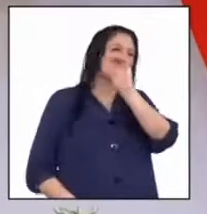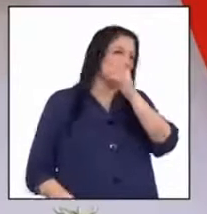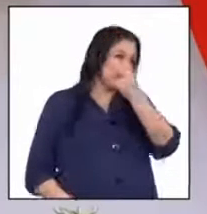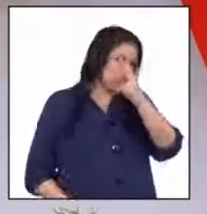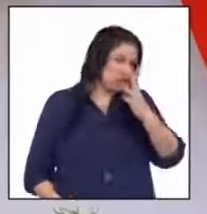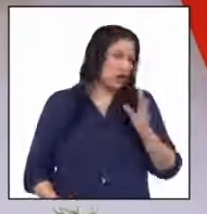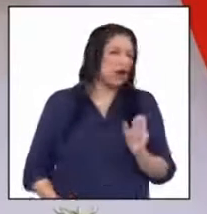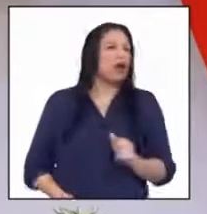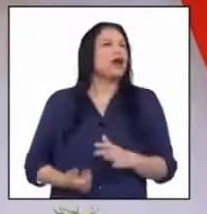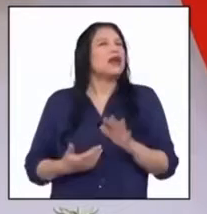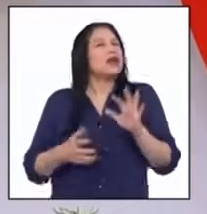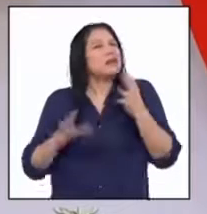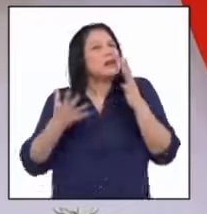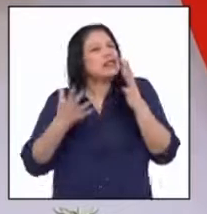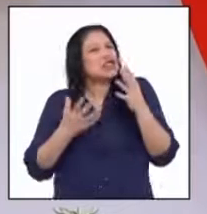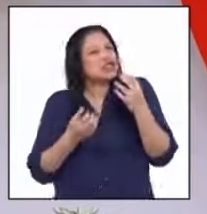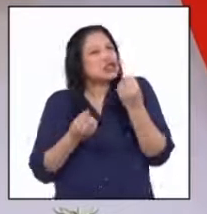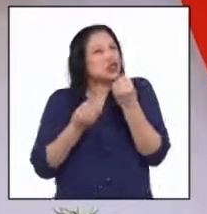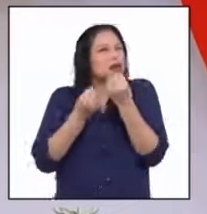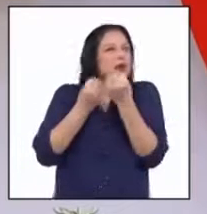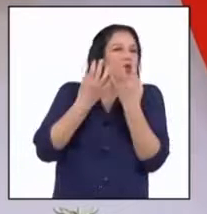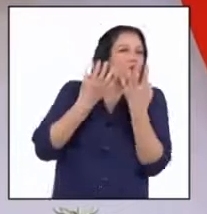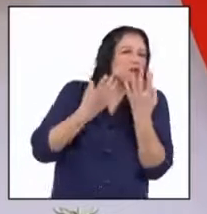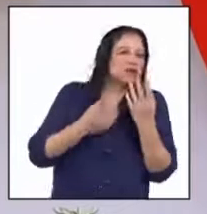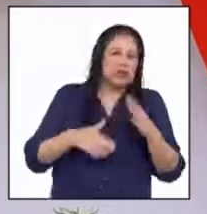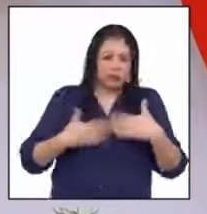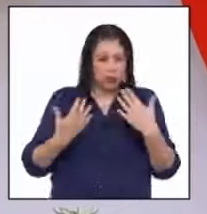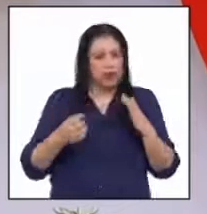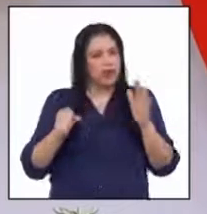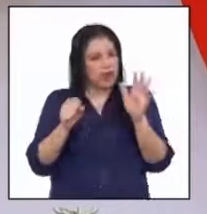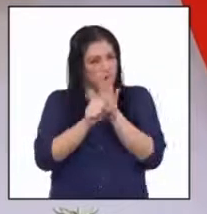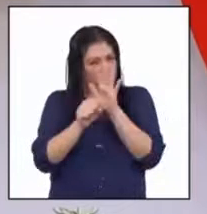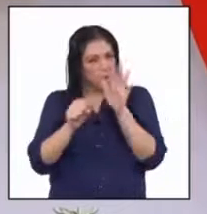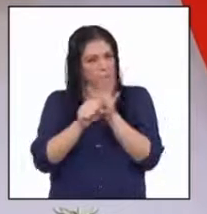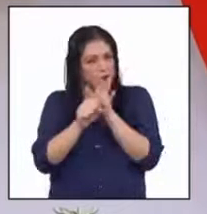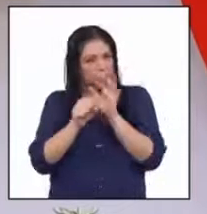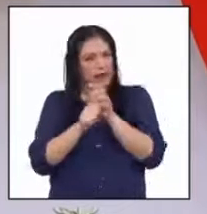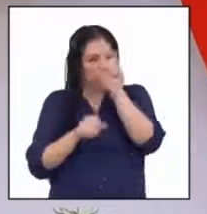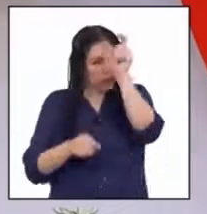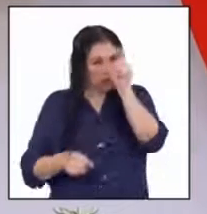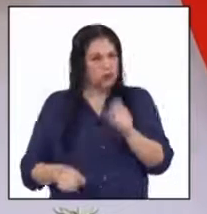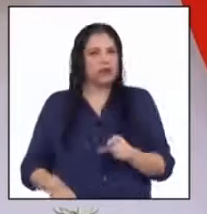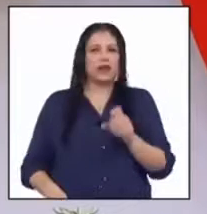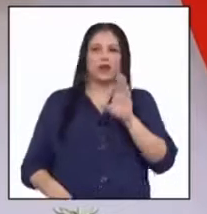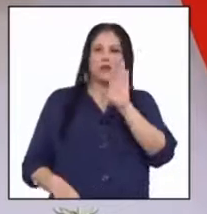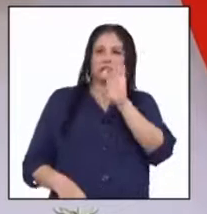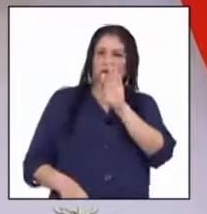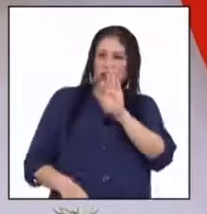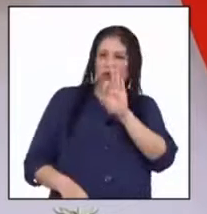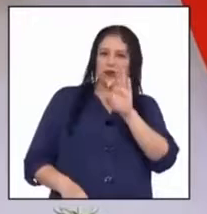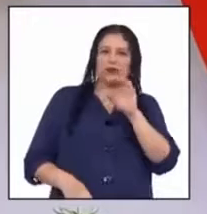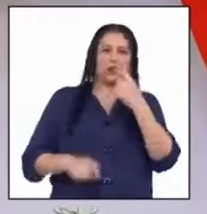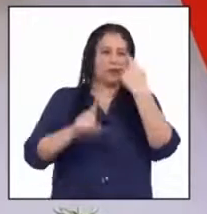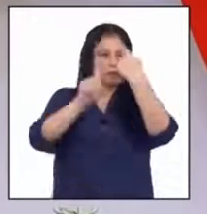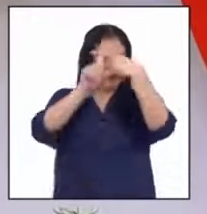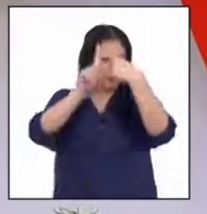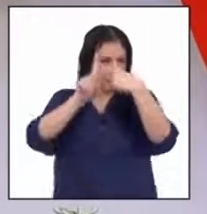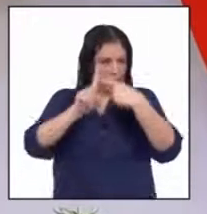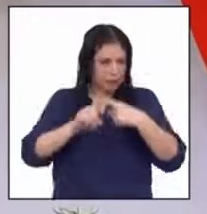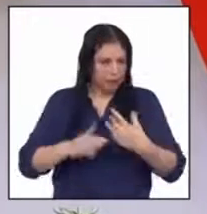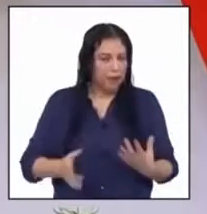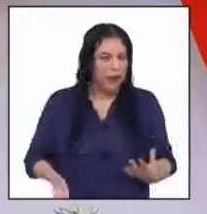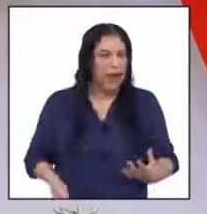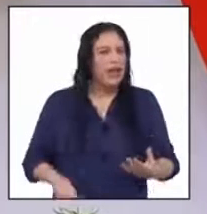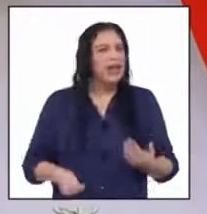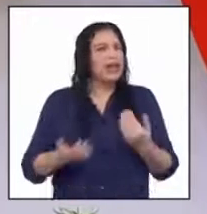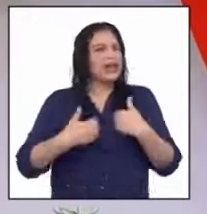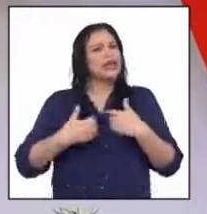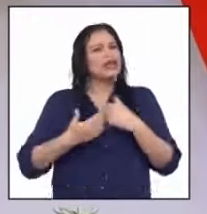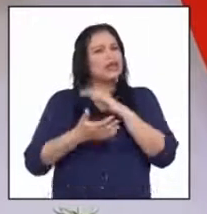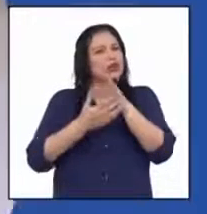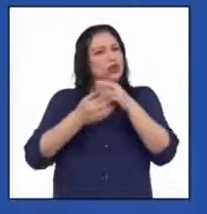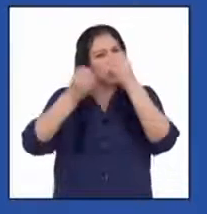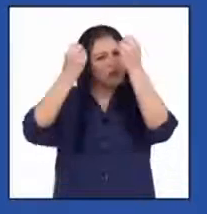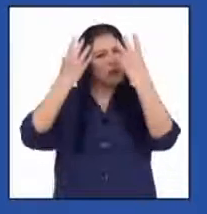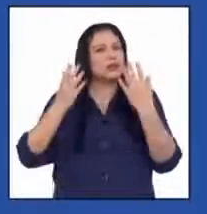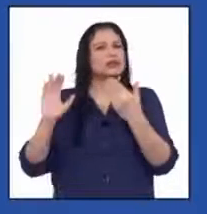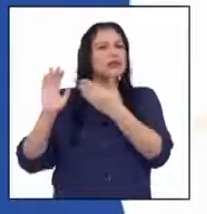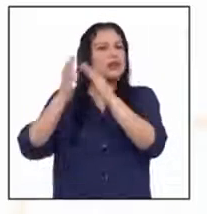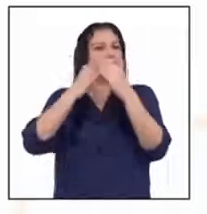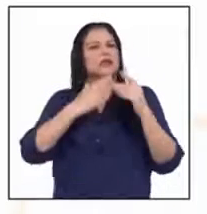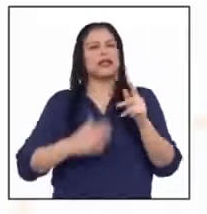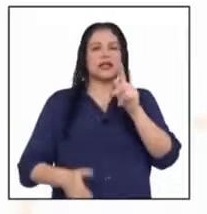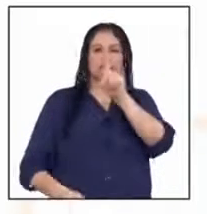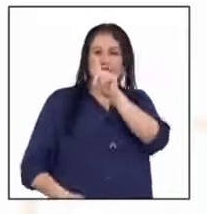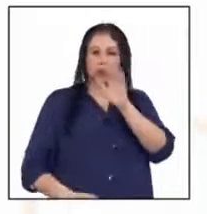haciendo mis cálculos y pude completar la columna de la frecuencia absoluta acumulada, que contiene los datos de la comunidad